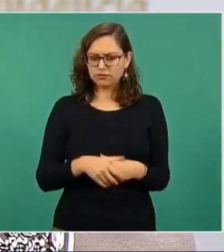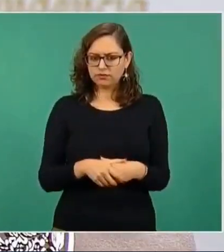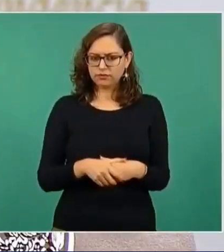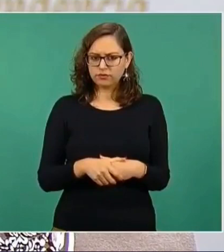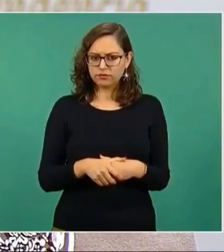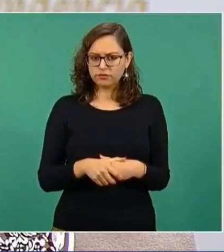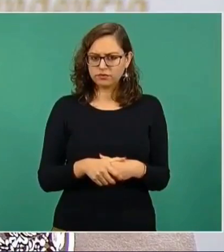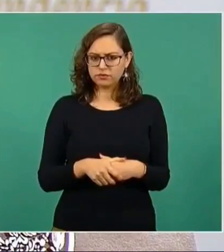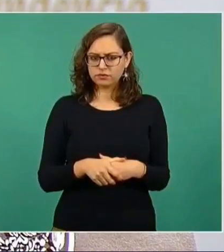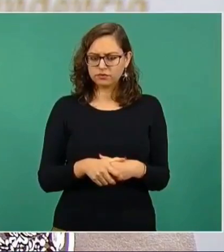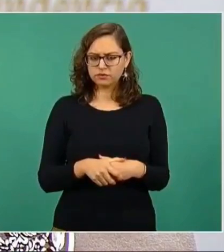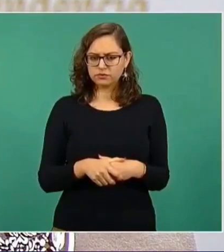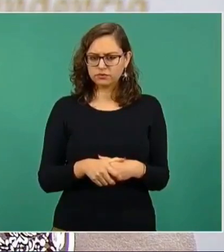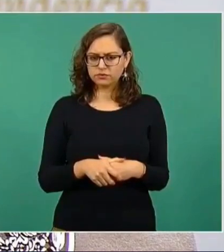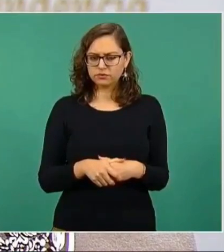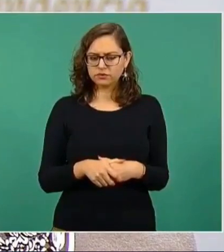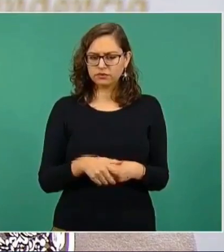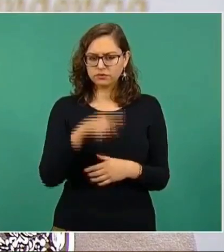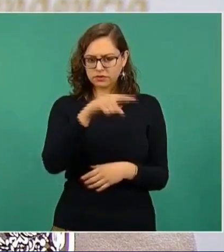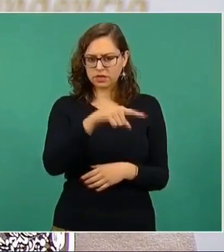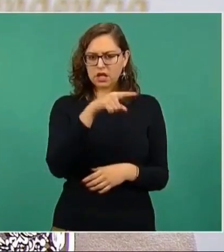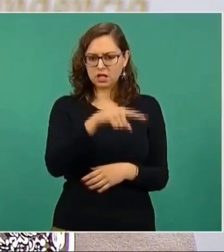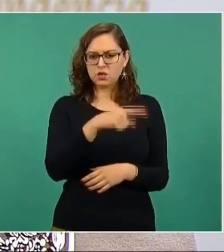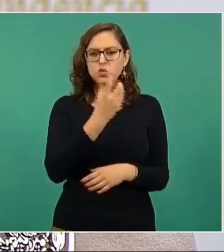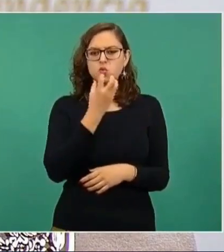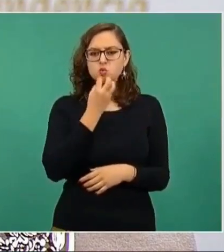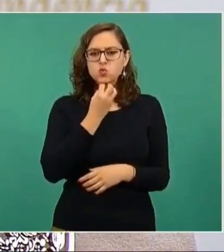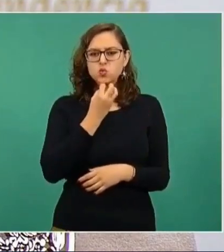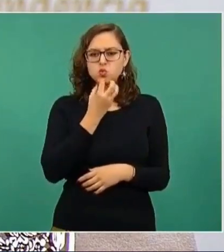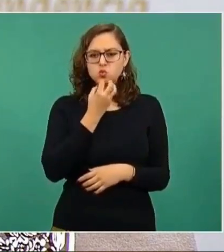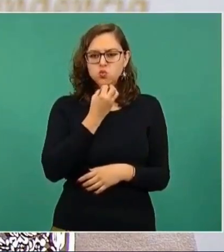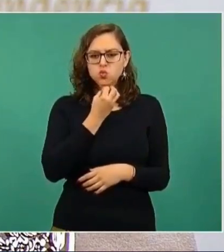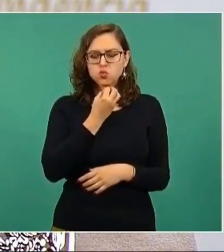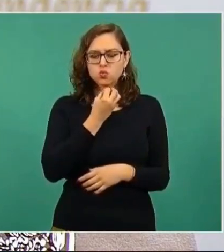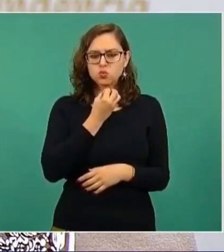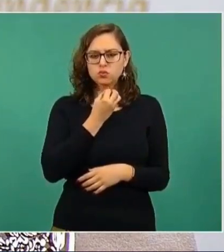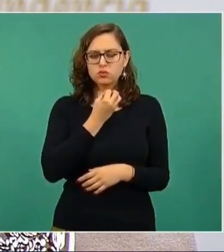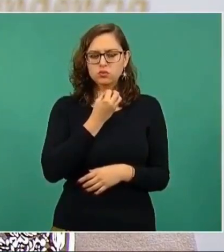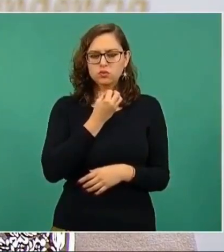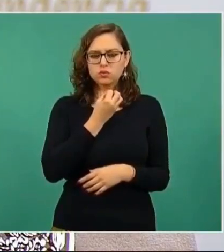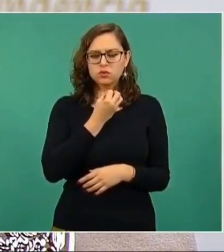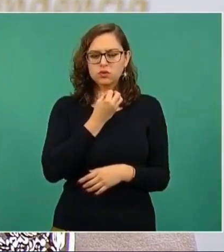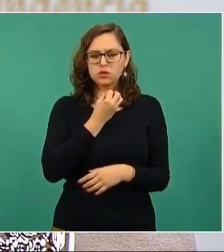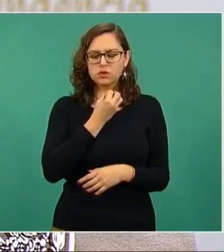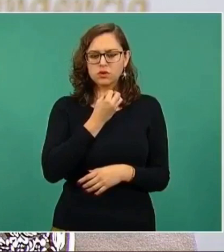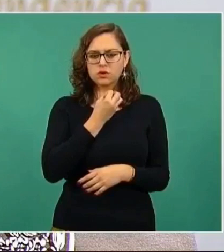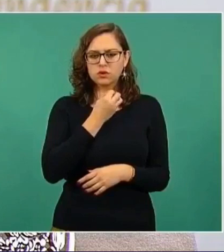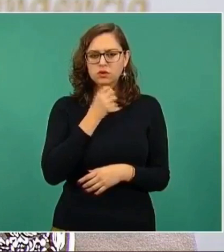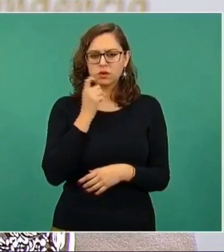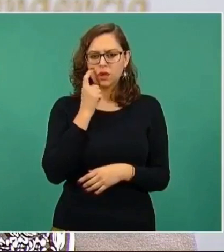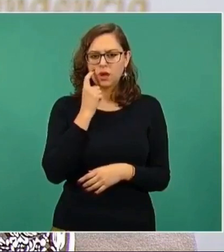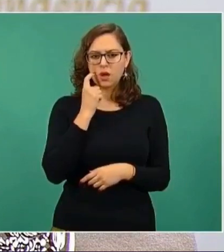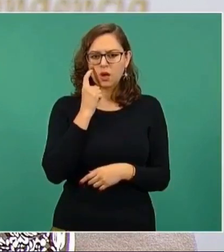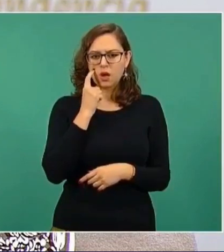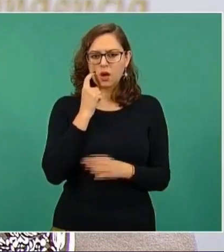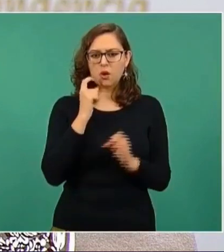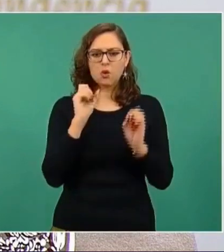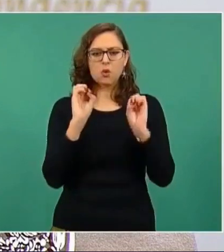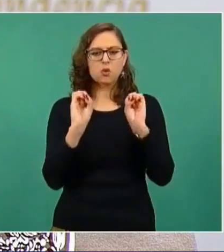creo que de origen judío, de o un dirigente